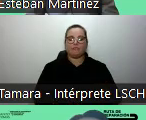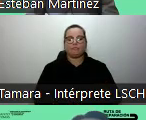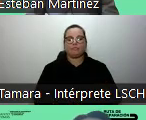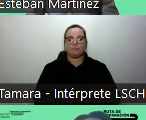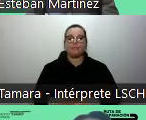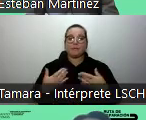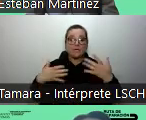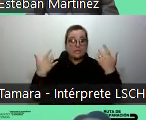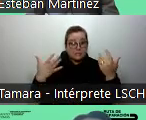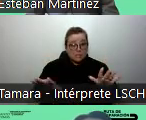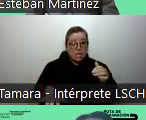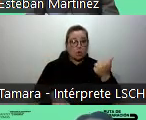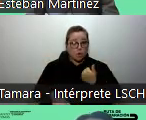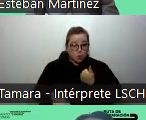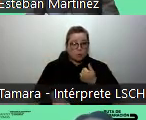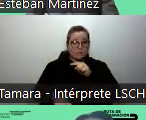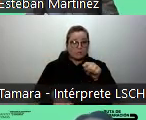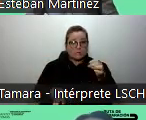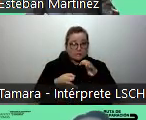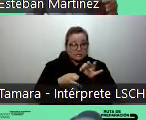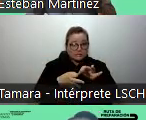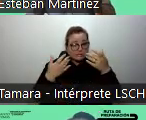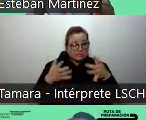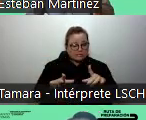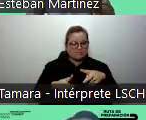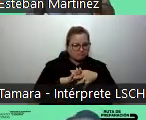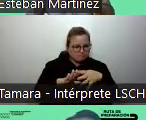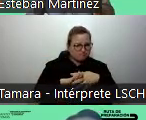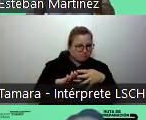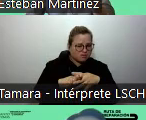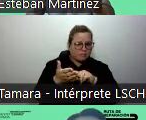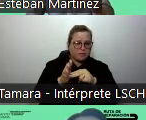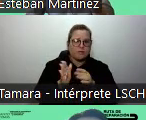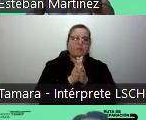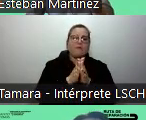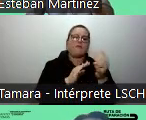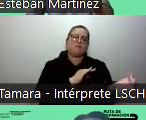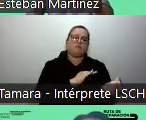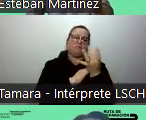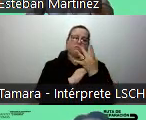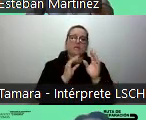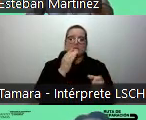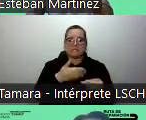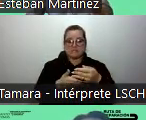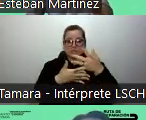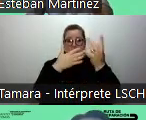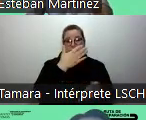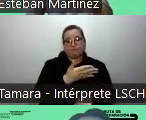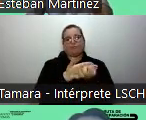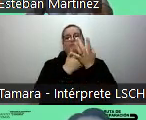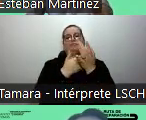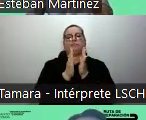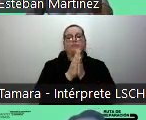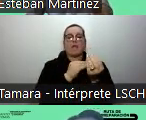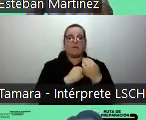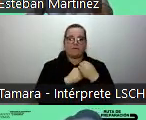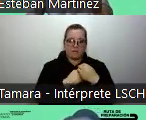has aplicado nuestras recomendaciones y aún tienes inconvenientes por favor escríbenos a través del chat que se encuentra en